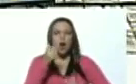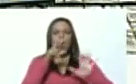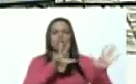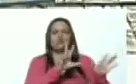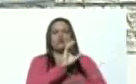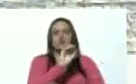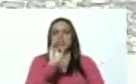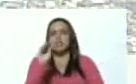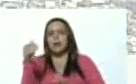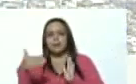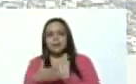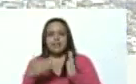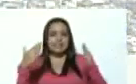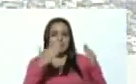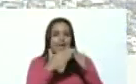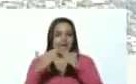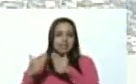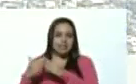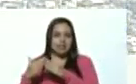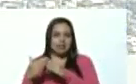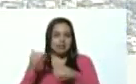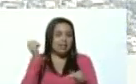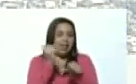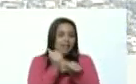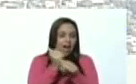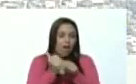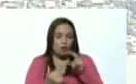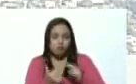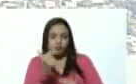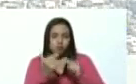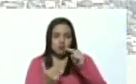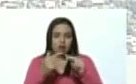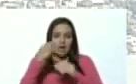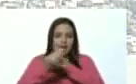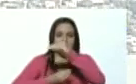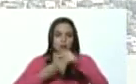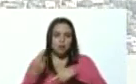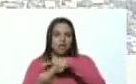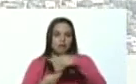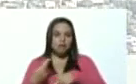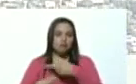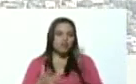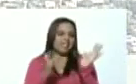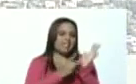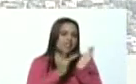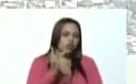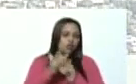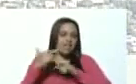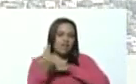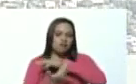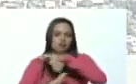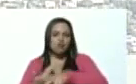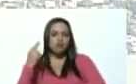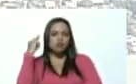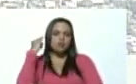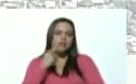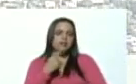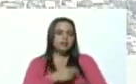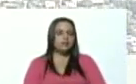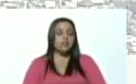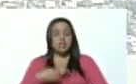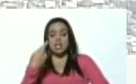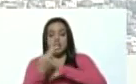800.000 viviendas tocadas por la mano de la revolución de Cristo, de la revolución de Bolívar, de